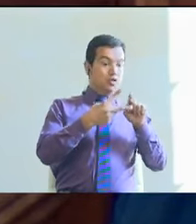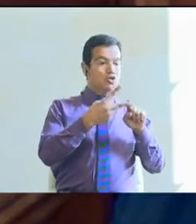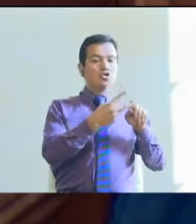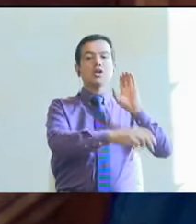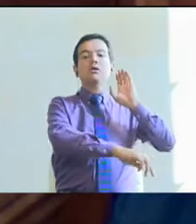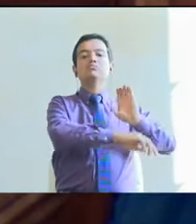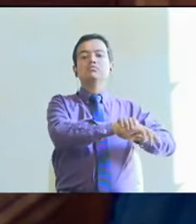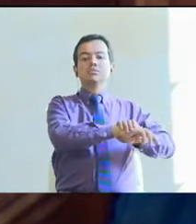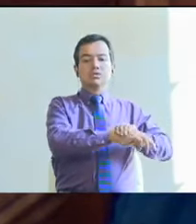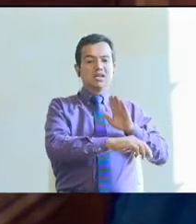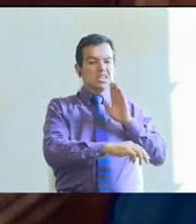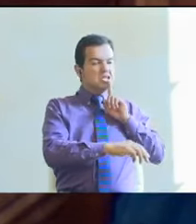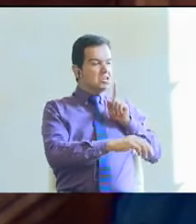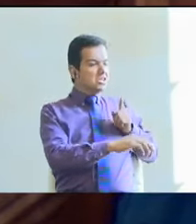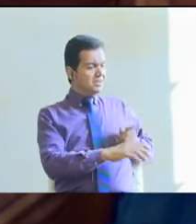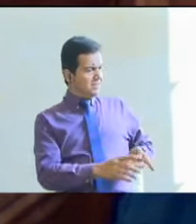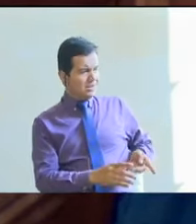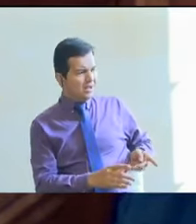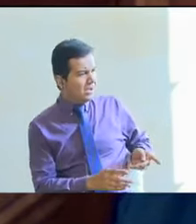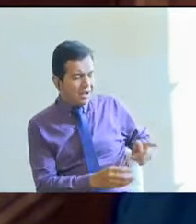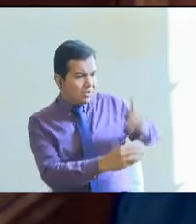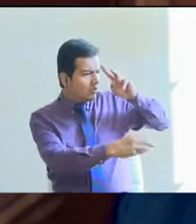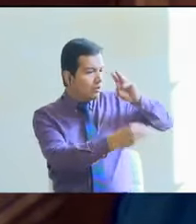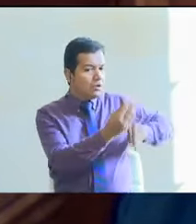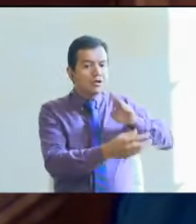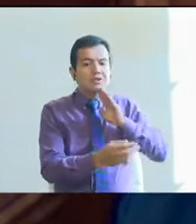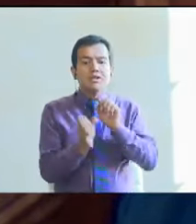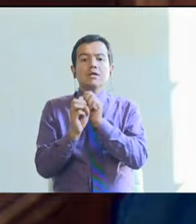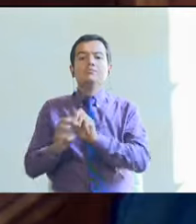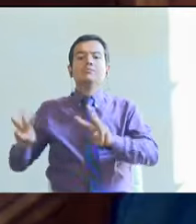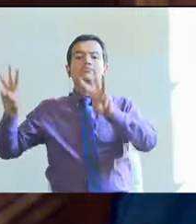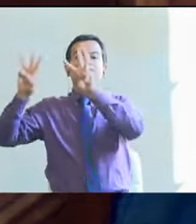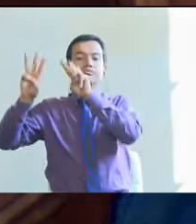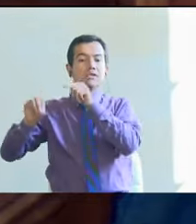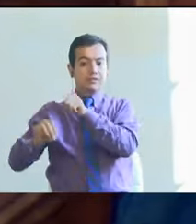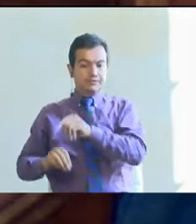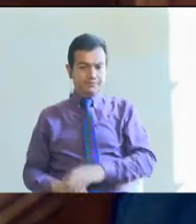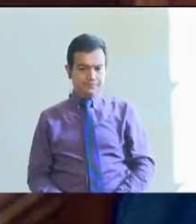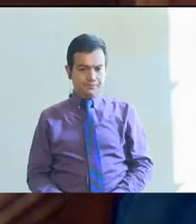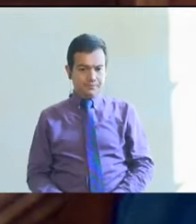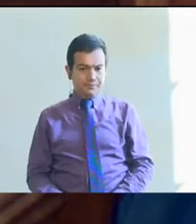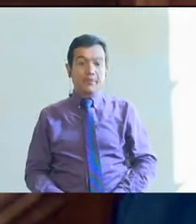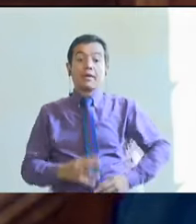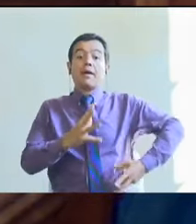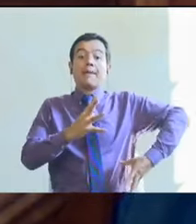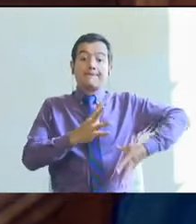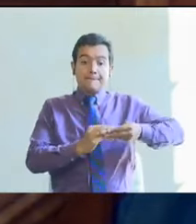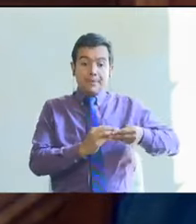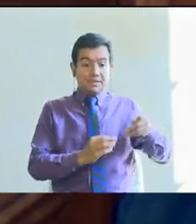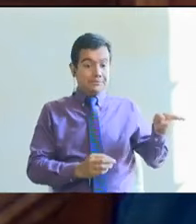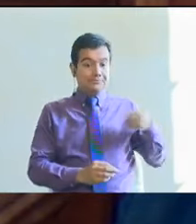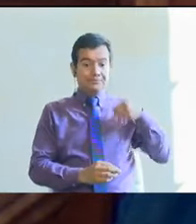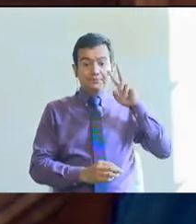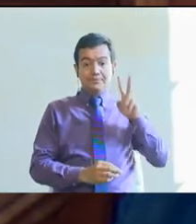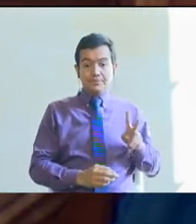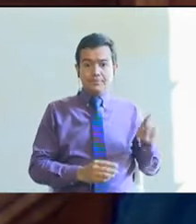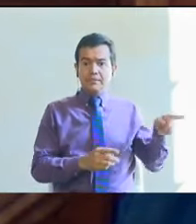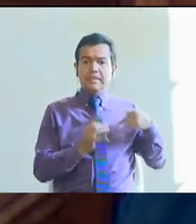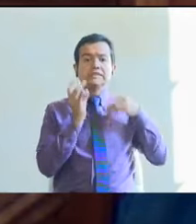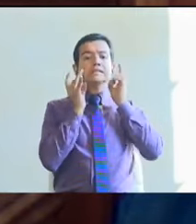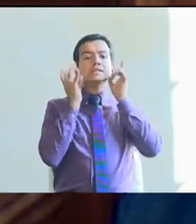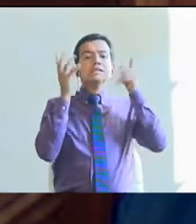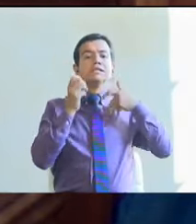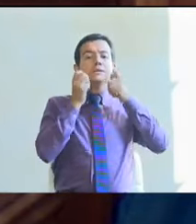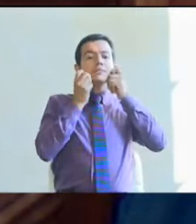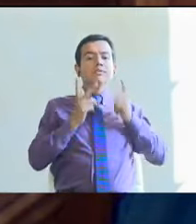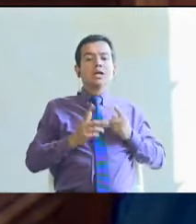sido condenado hasta por Naciones Unidas y la amnistía internacional por si fuera poco Venezuela tiene una crisis humanitaria que solamente se